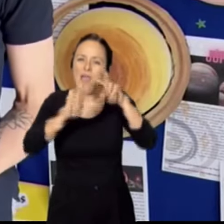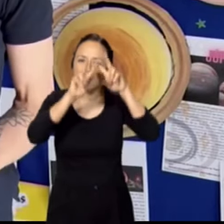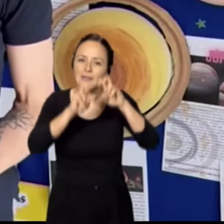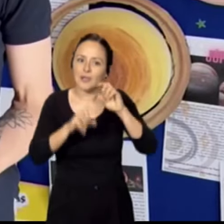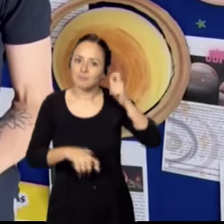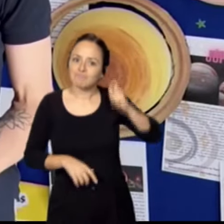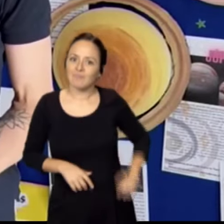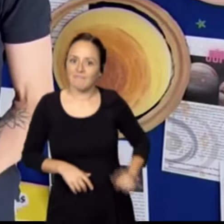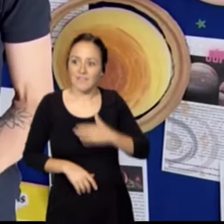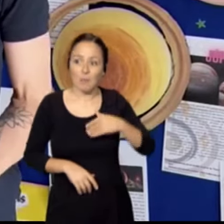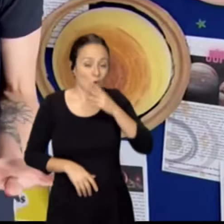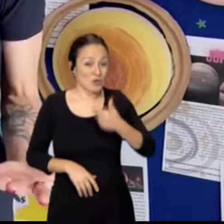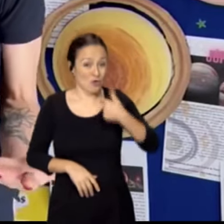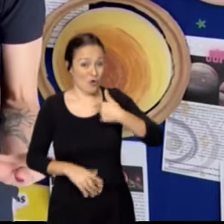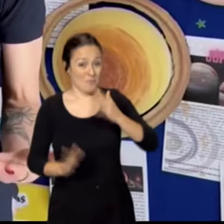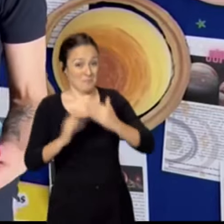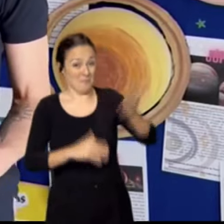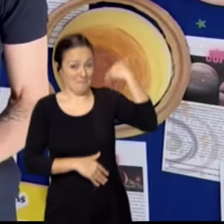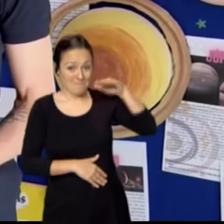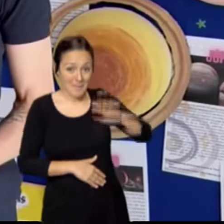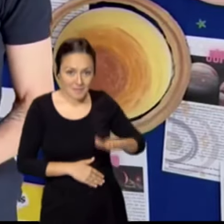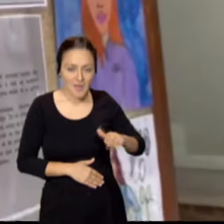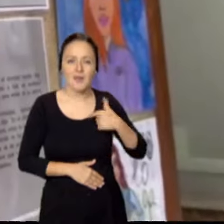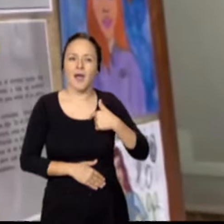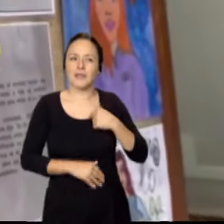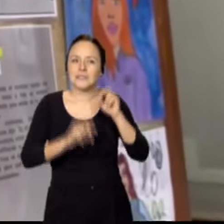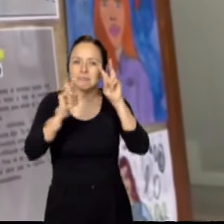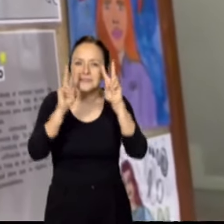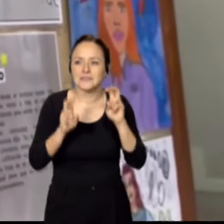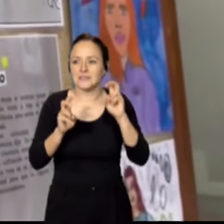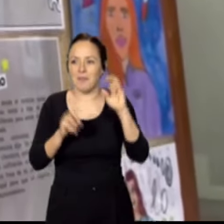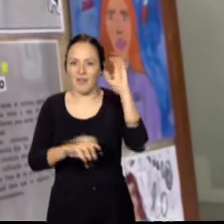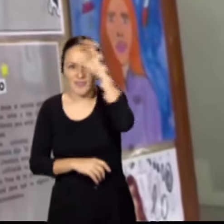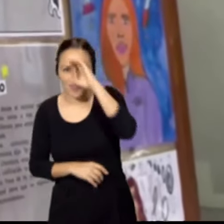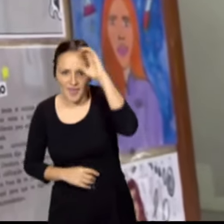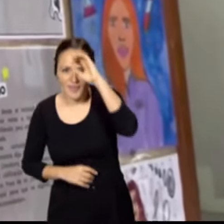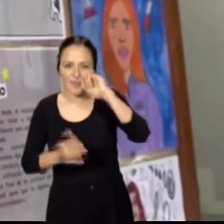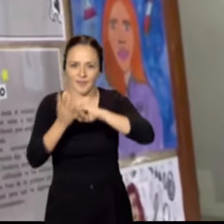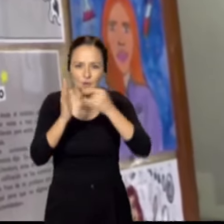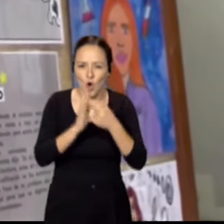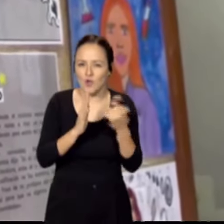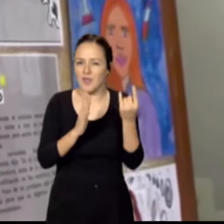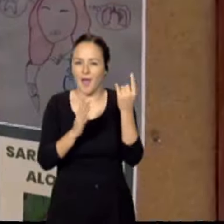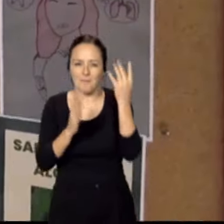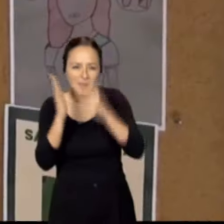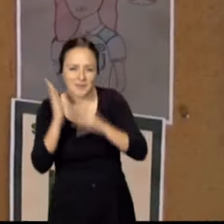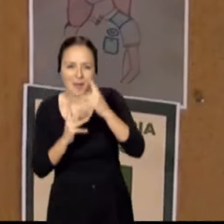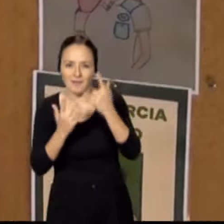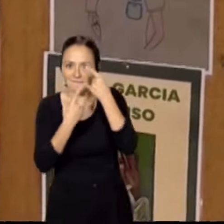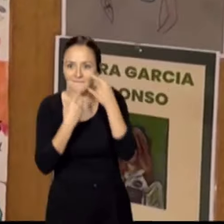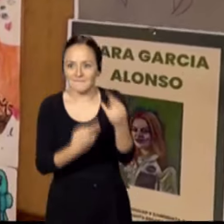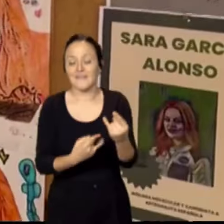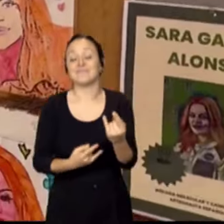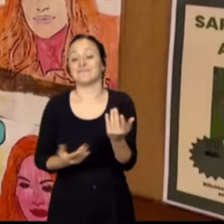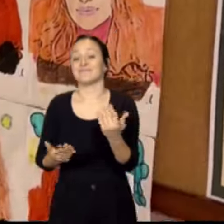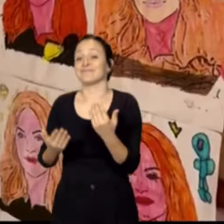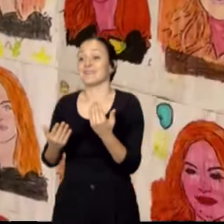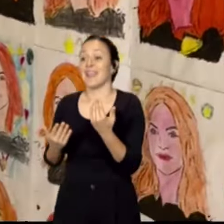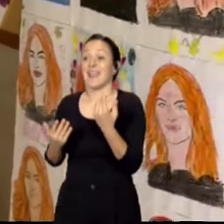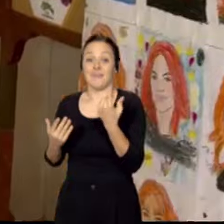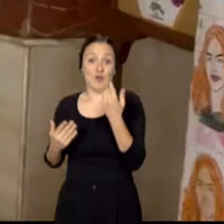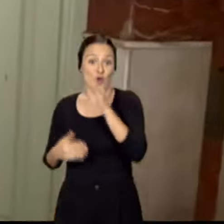desde que era muy pequeña me me llamaba todo lo que estaba relacionado con con la Ciencia con la tecnología con las matemáticas para agradecer su visita